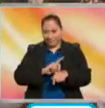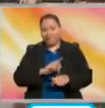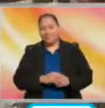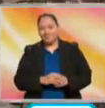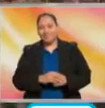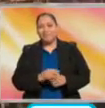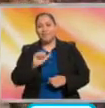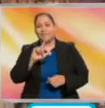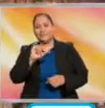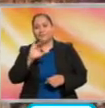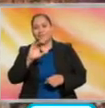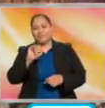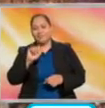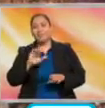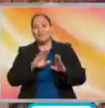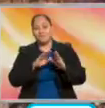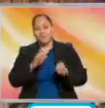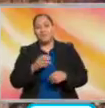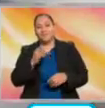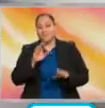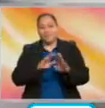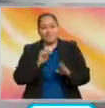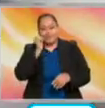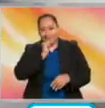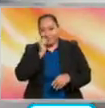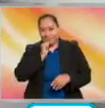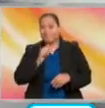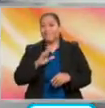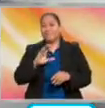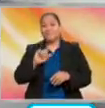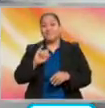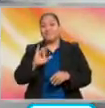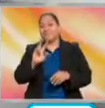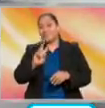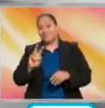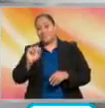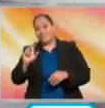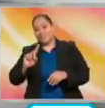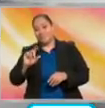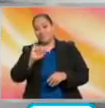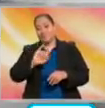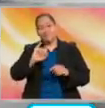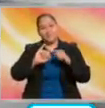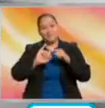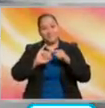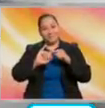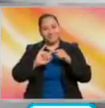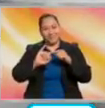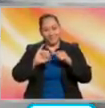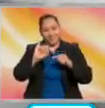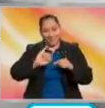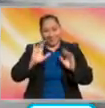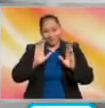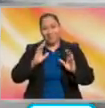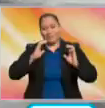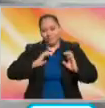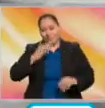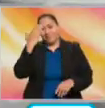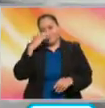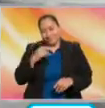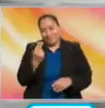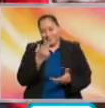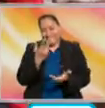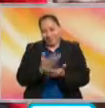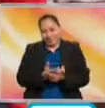días. Alicia? Encantada de estar aquí como siempre. Ya casi fin de semana. Ya es jueves y el cuerpo lo sabe, Sí, ¿verdad?